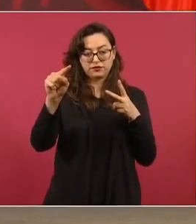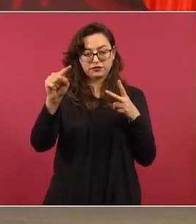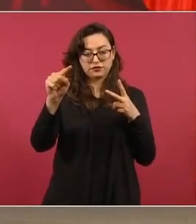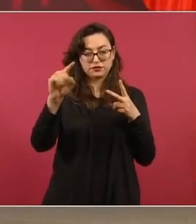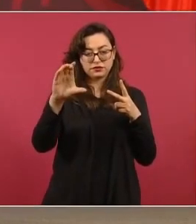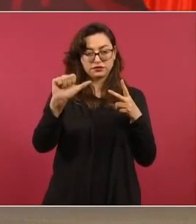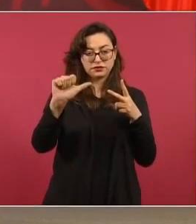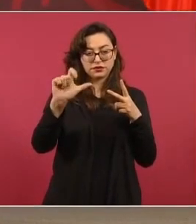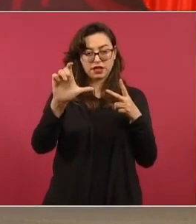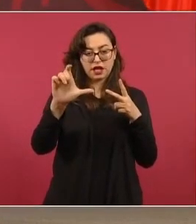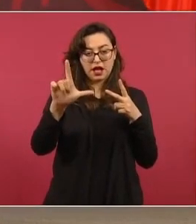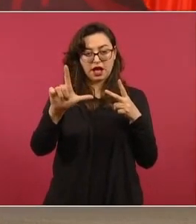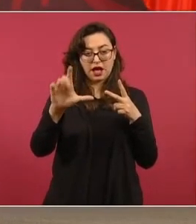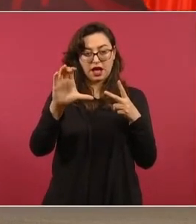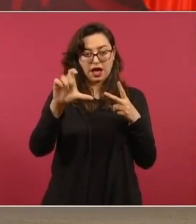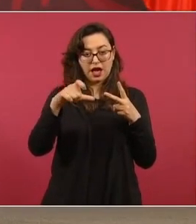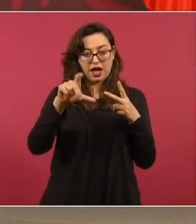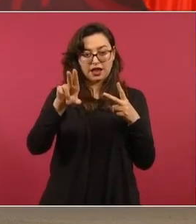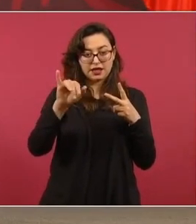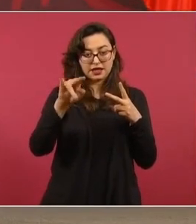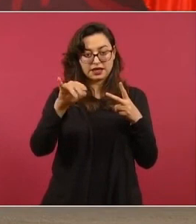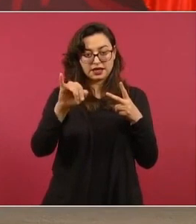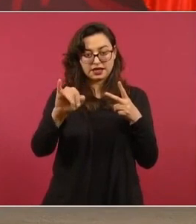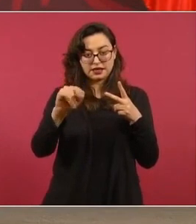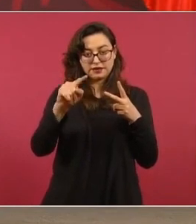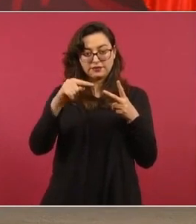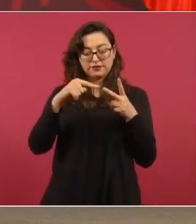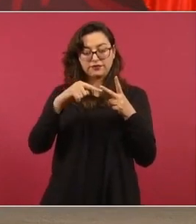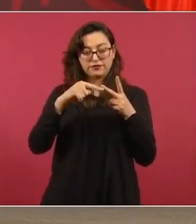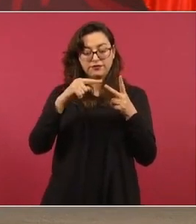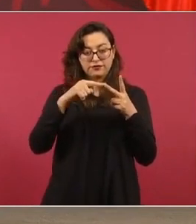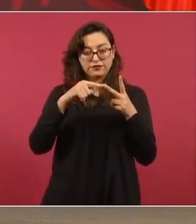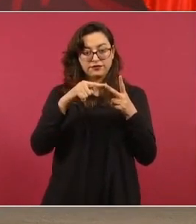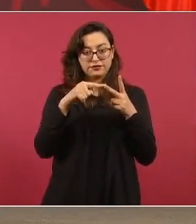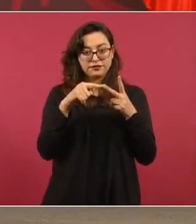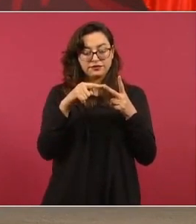Es otro tramo. Aquí está